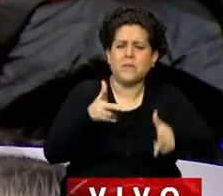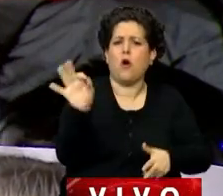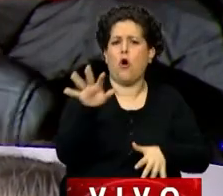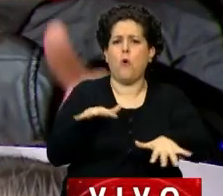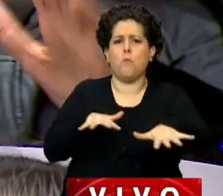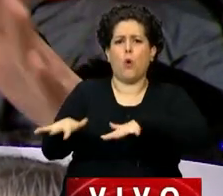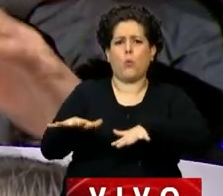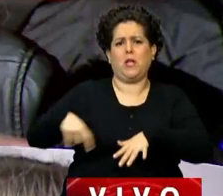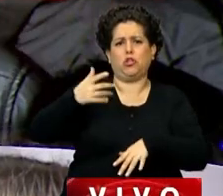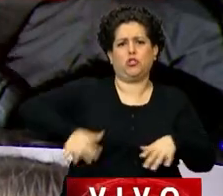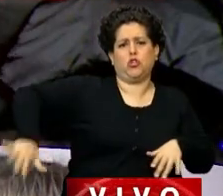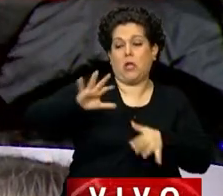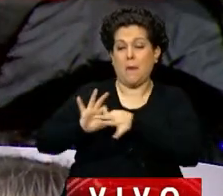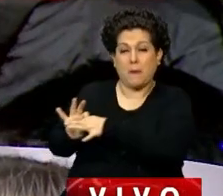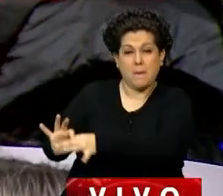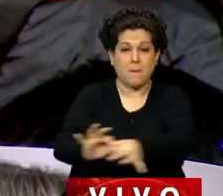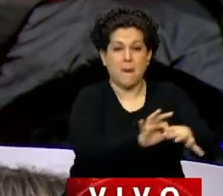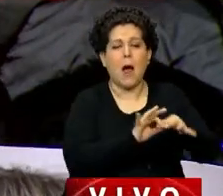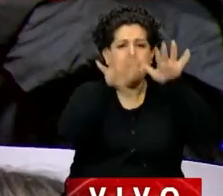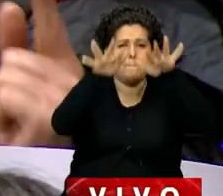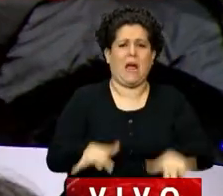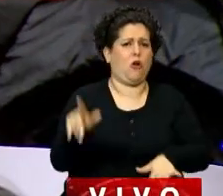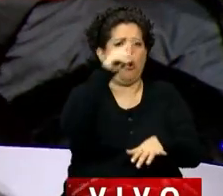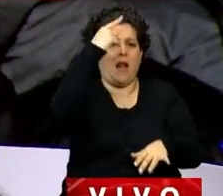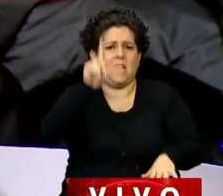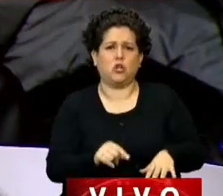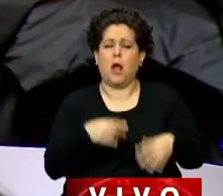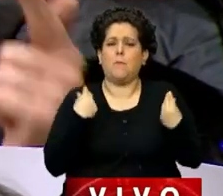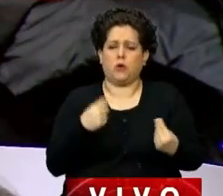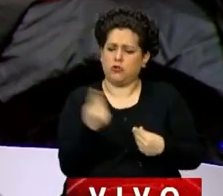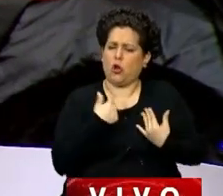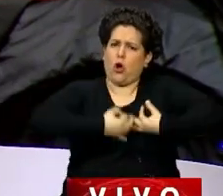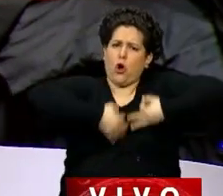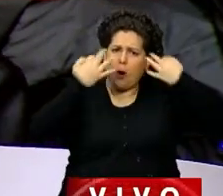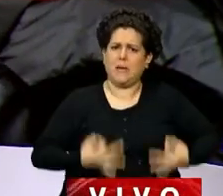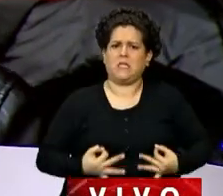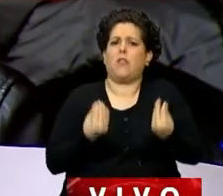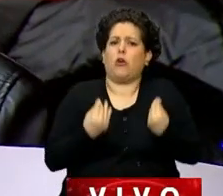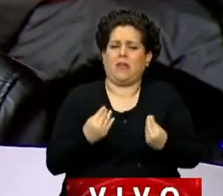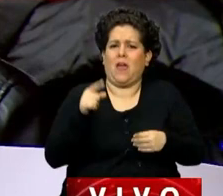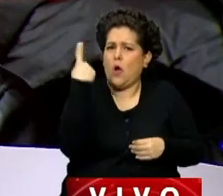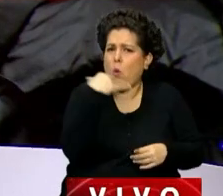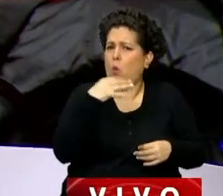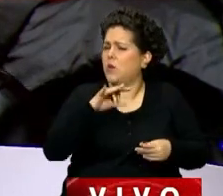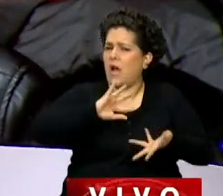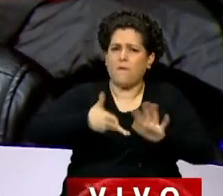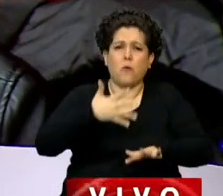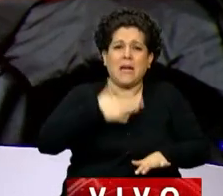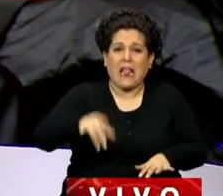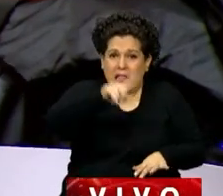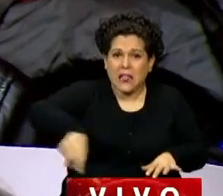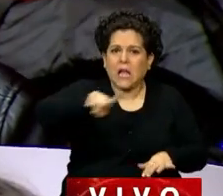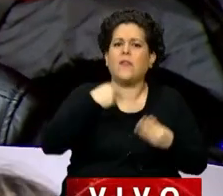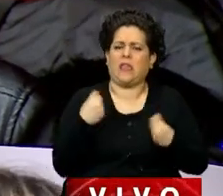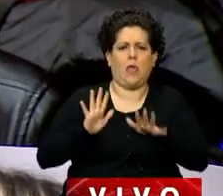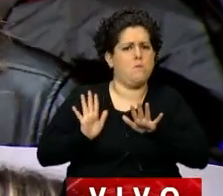sociales combativos, unir todo eso detrás de un paro nacional, porque estamos convencidos y convencidas que el único lenguaje que entienden es